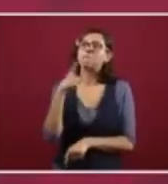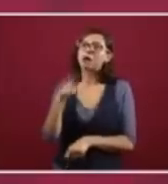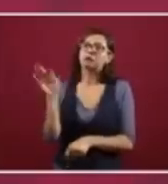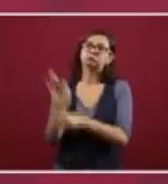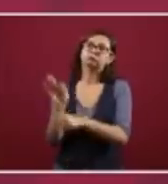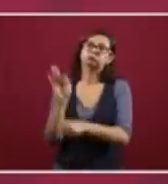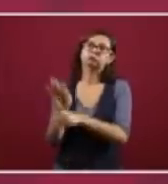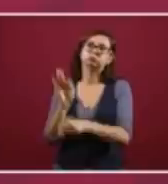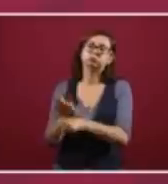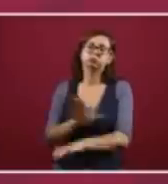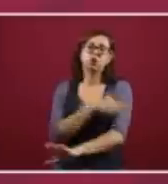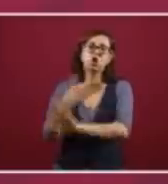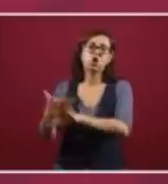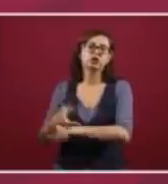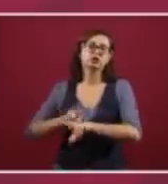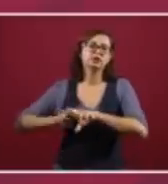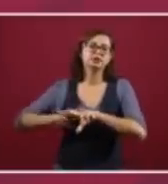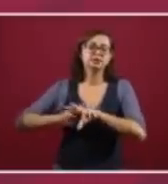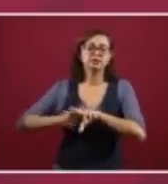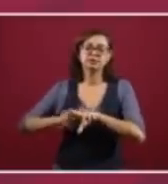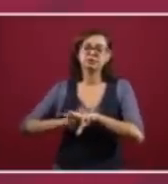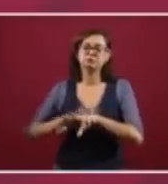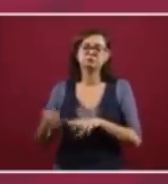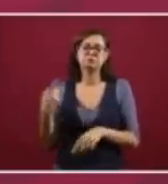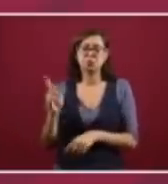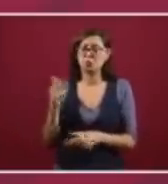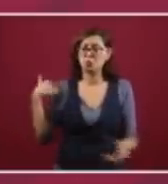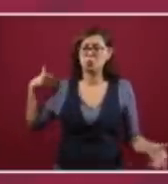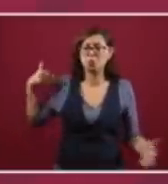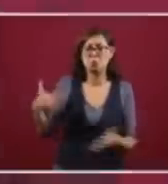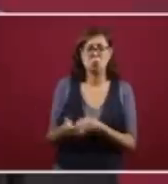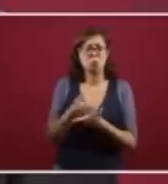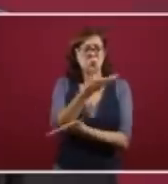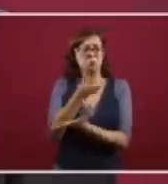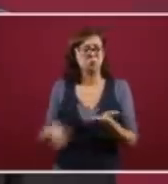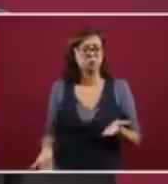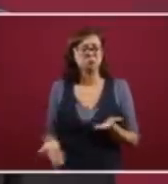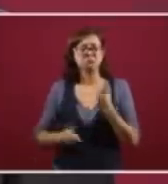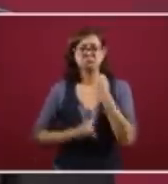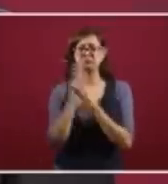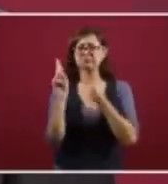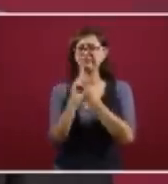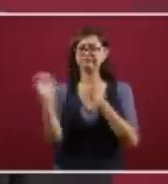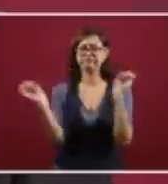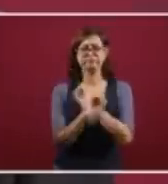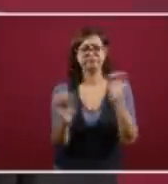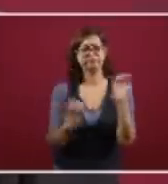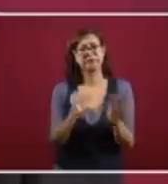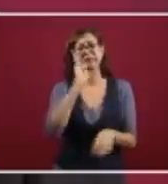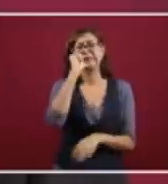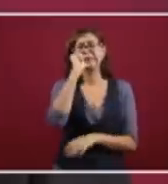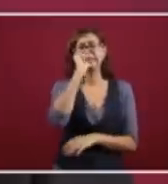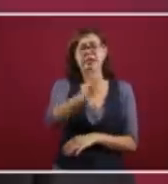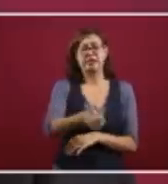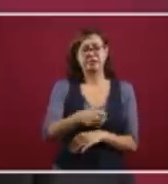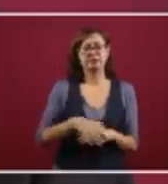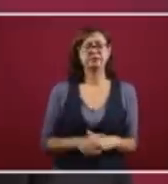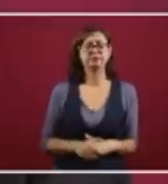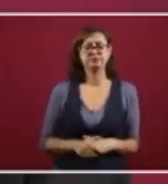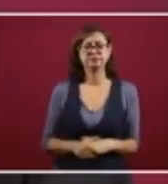contra el Tren Maya, pero no ha habido ningún problema.